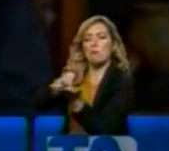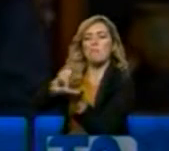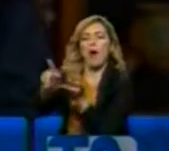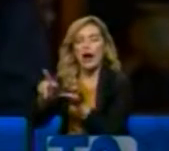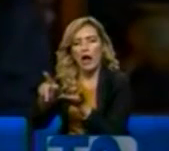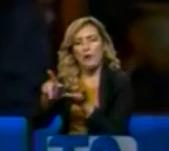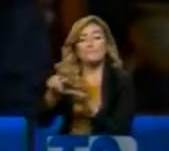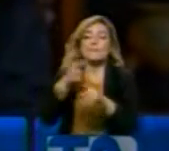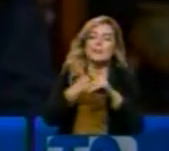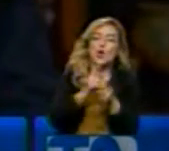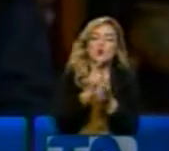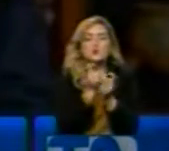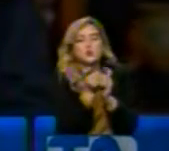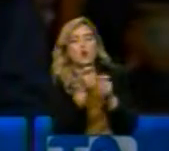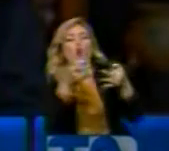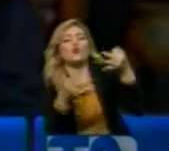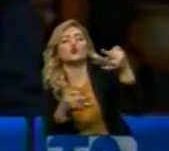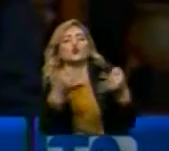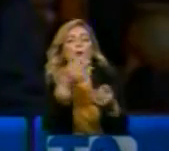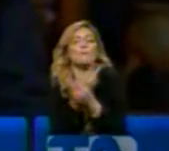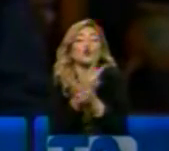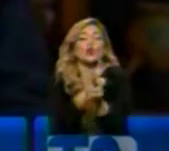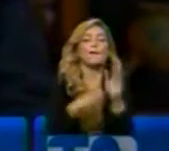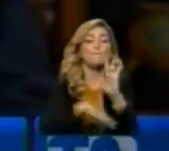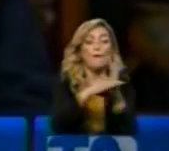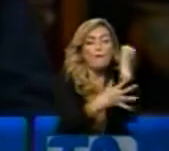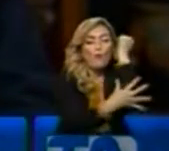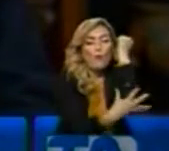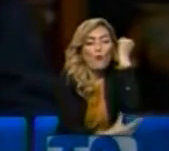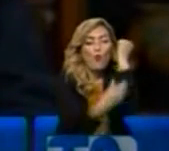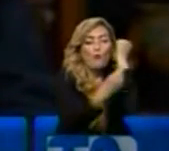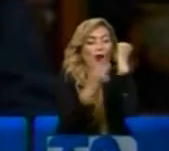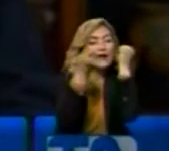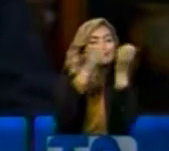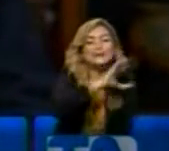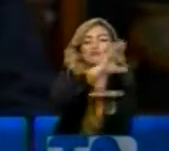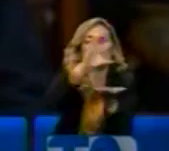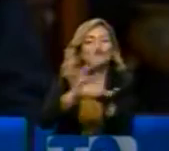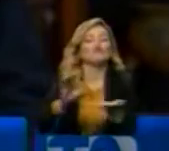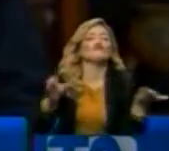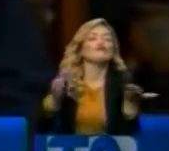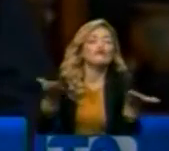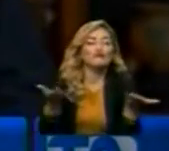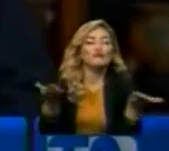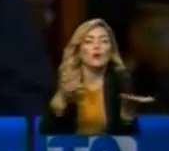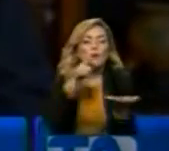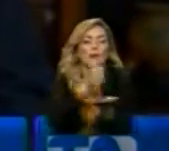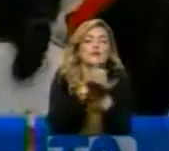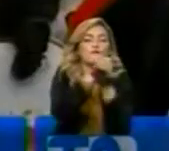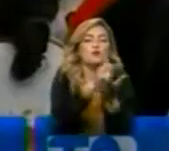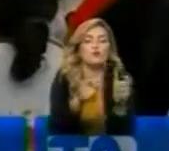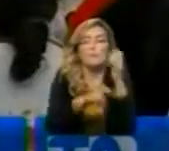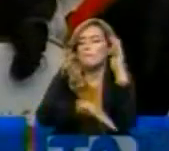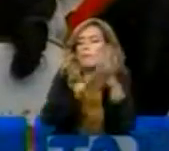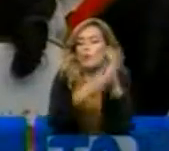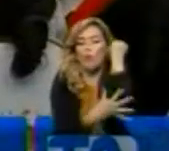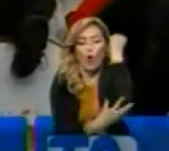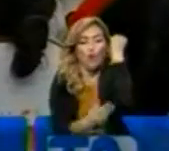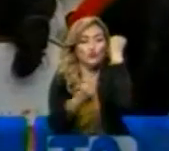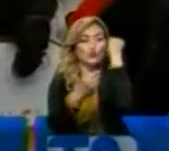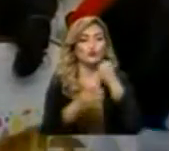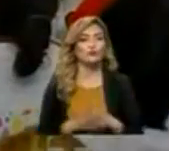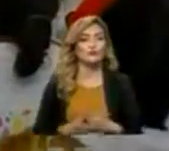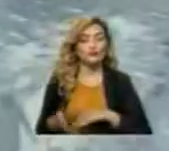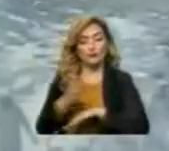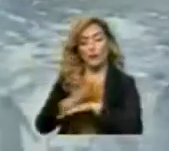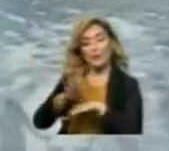ajusta, que es eficiente, que proteja a los más pobres y que destine buenas partes de los recursos precisamente en su beneficio. Más temprano, el primer mandatario